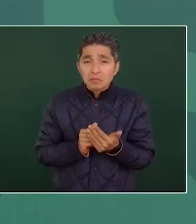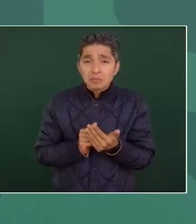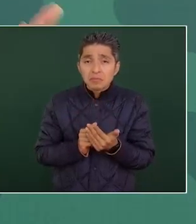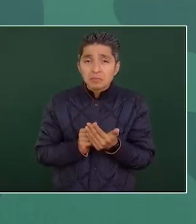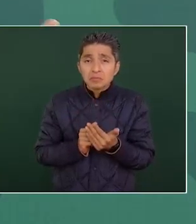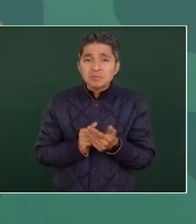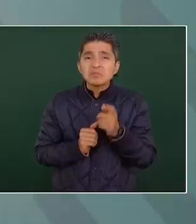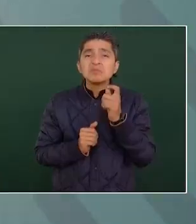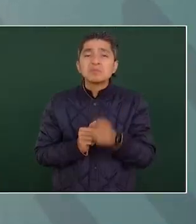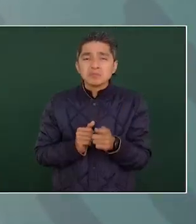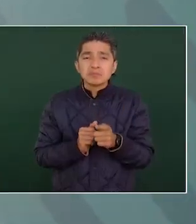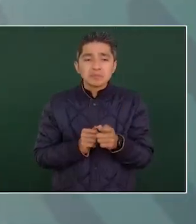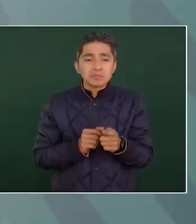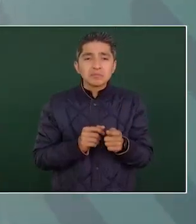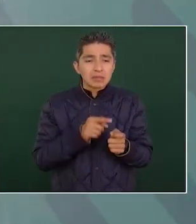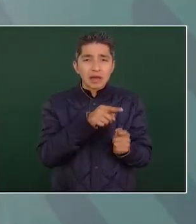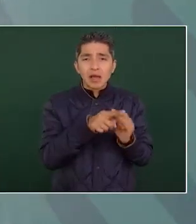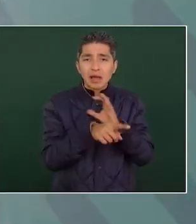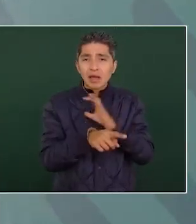elegible